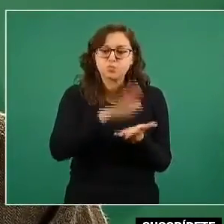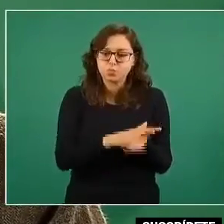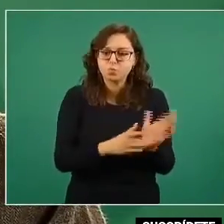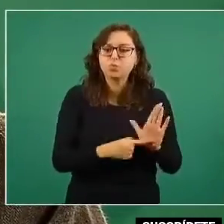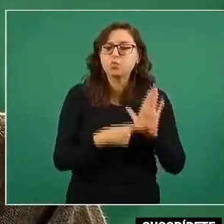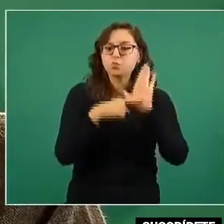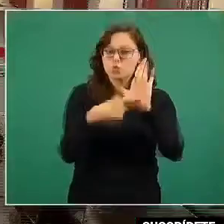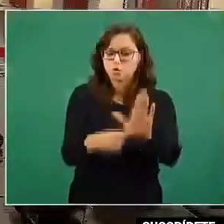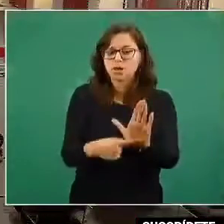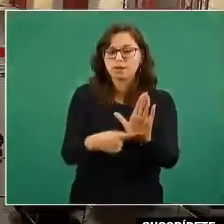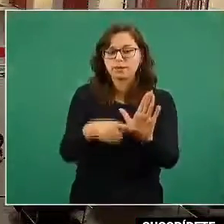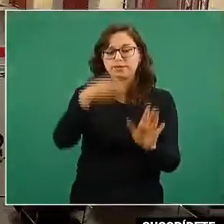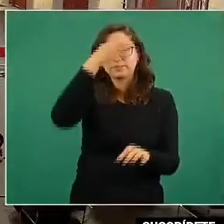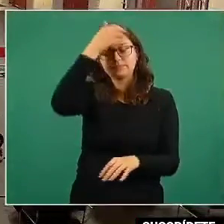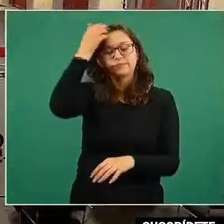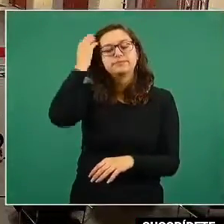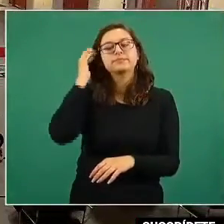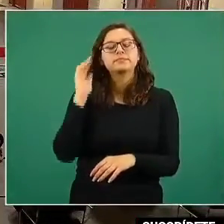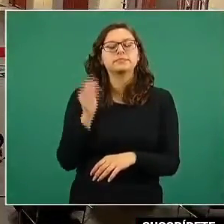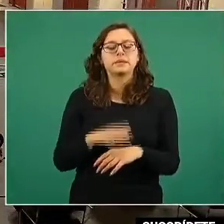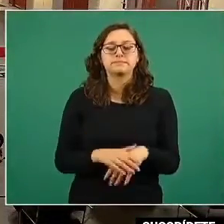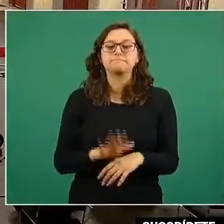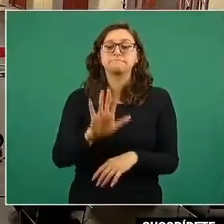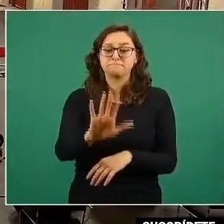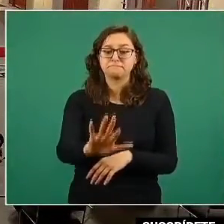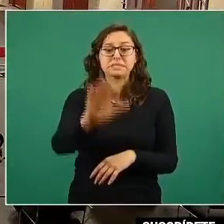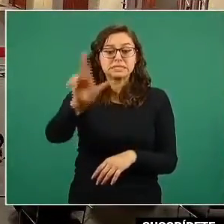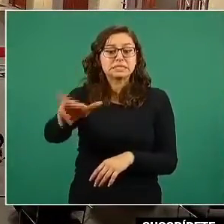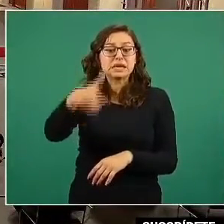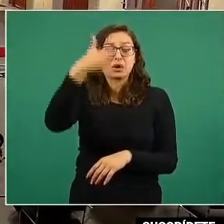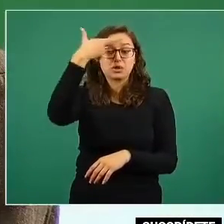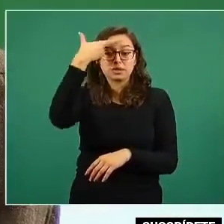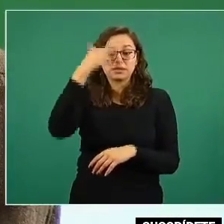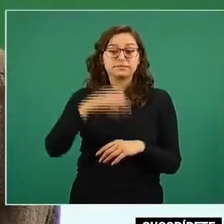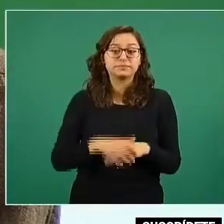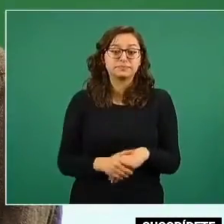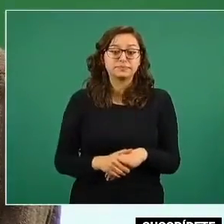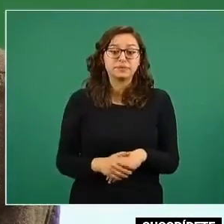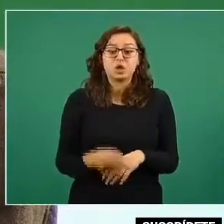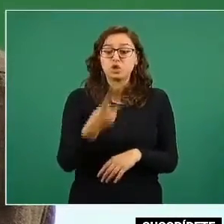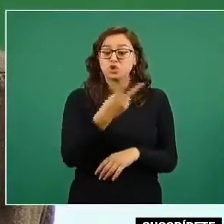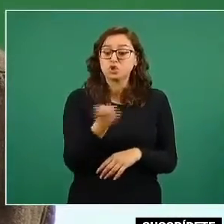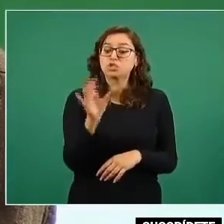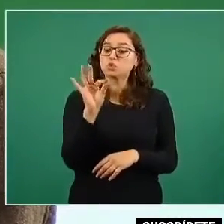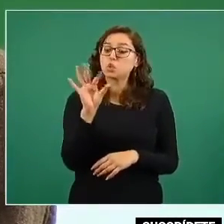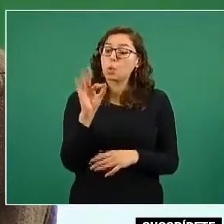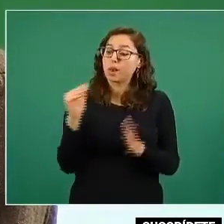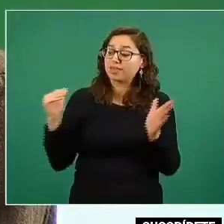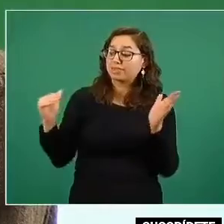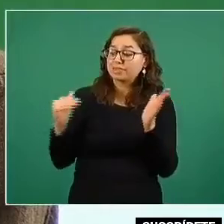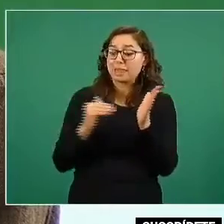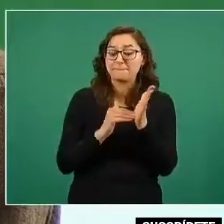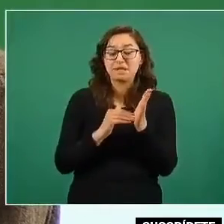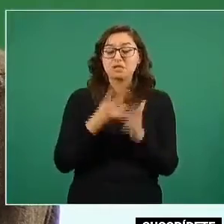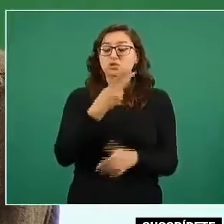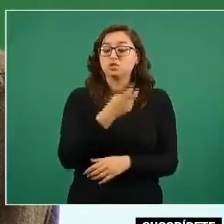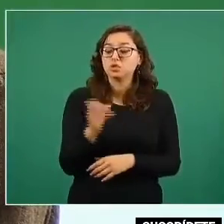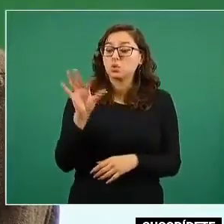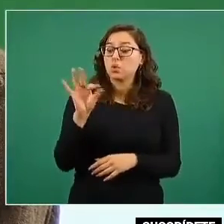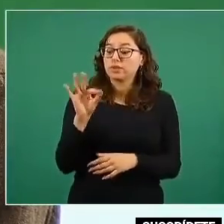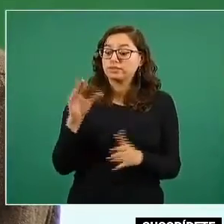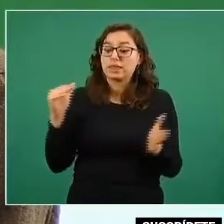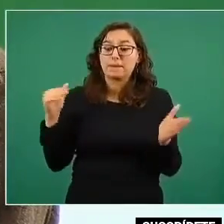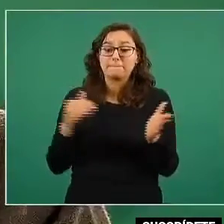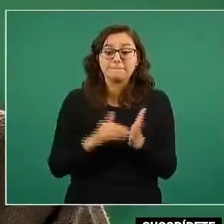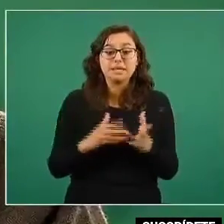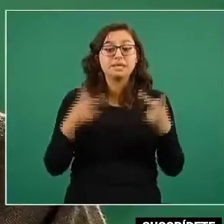recordar, términos muy generales, cerca de 240,000, de hecho un poco más de 240,000